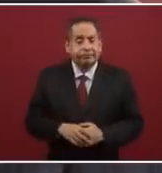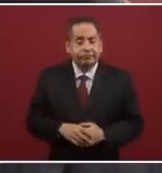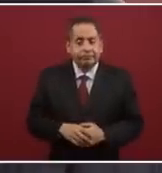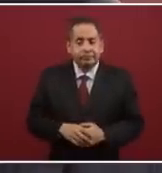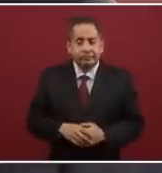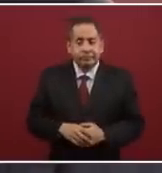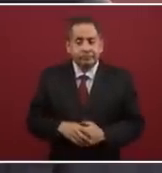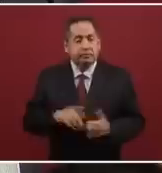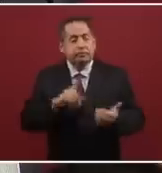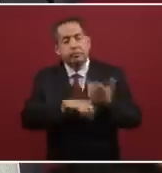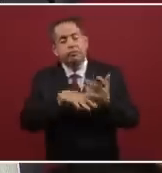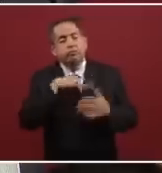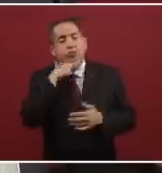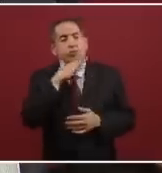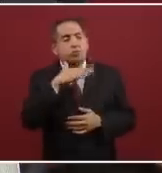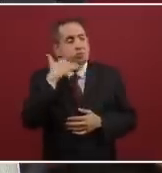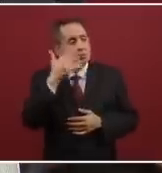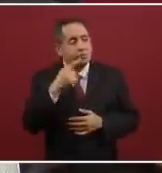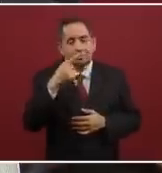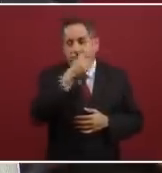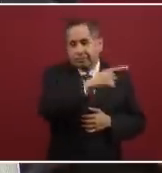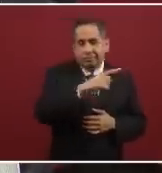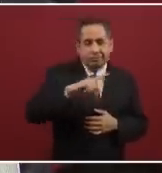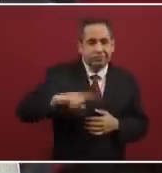La corrupción se da arriba,